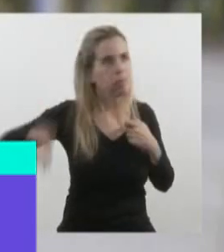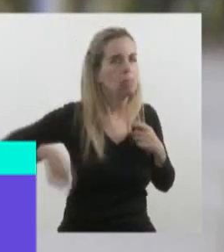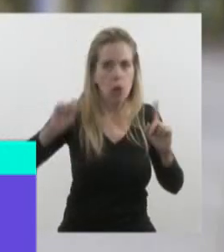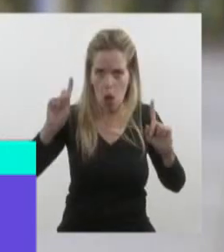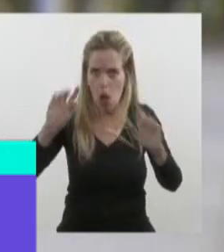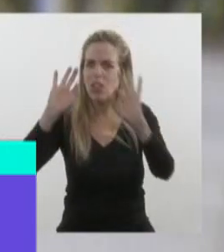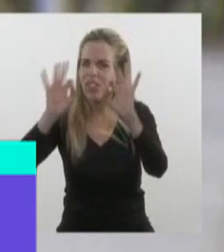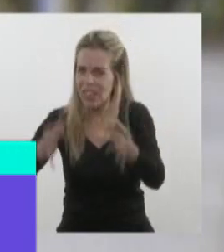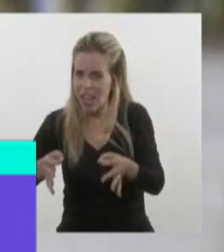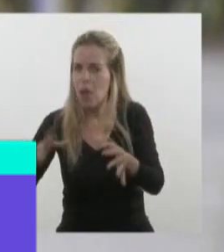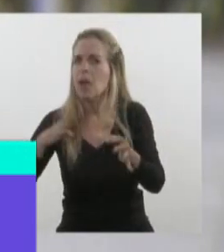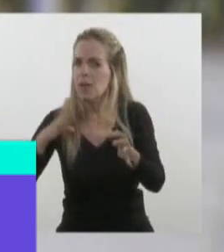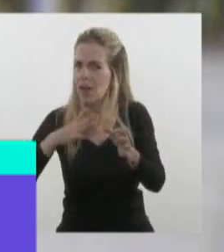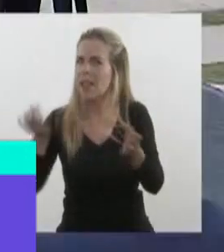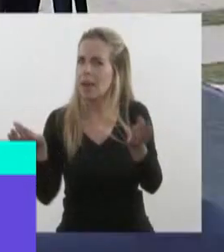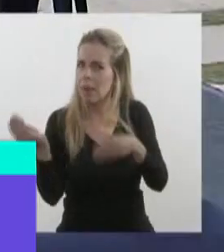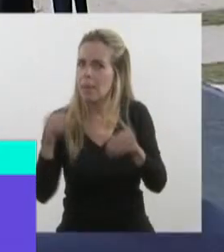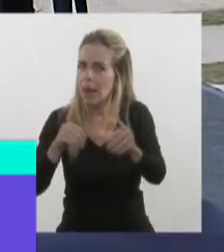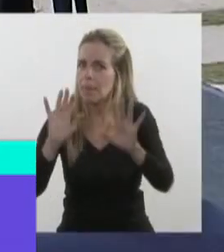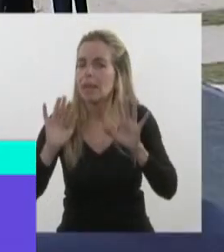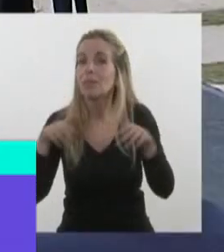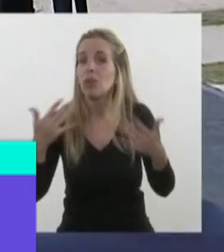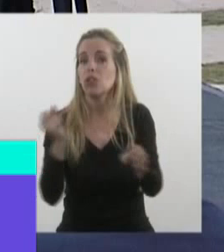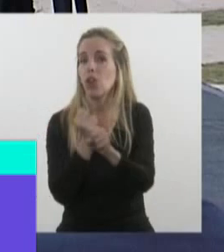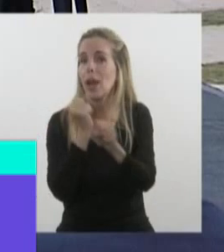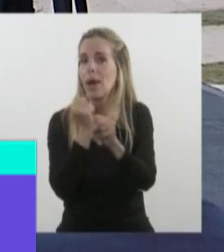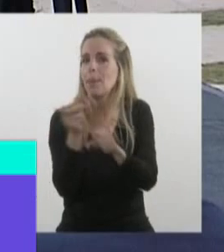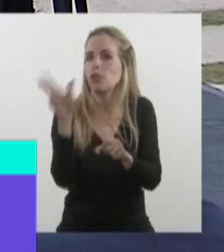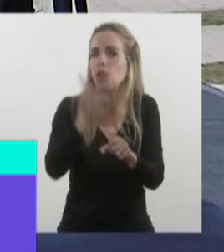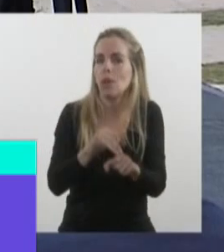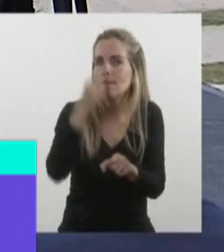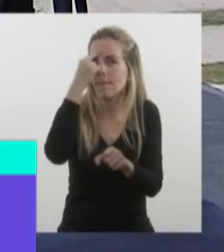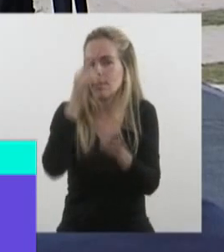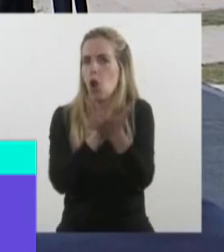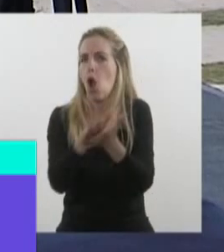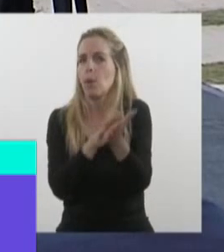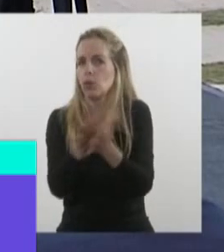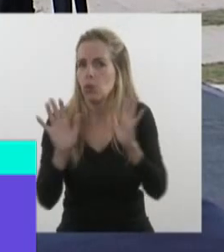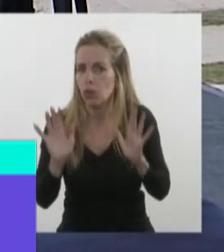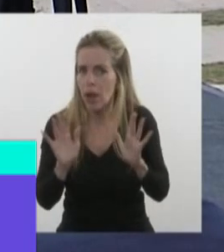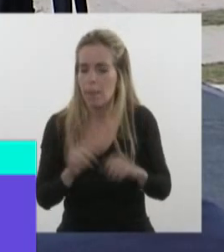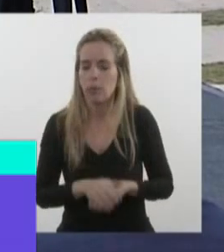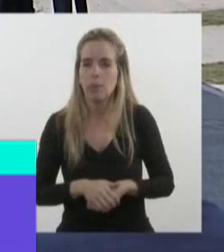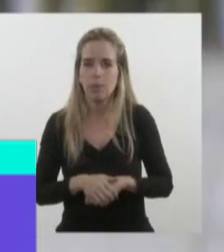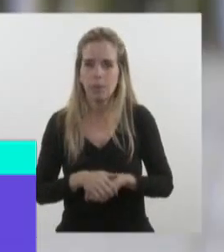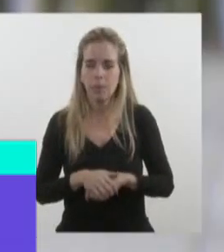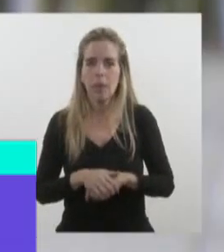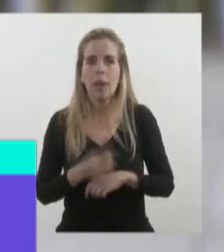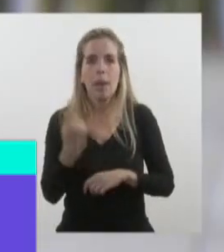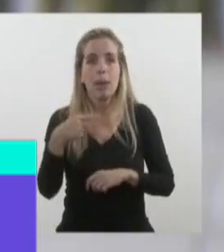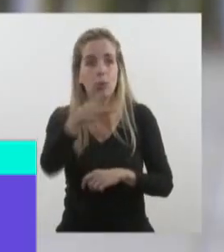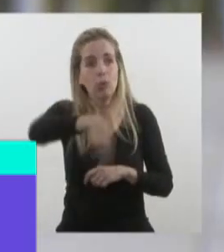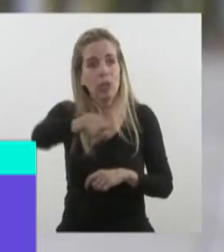Trabajo día a día para ver cómo la resolvemos. Trabajamos día a día para ver cómo lo resolvemos. Pero tengan la